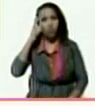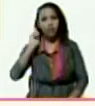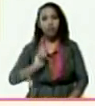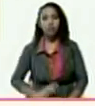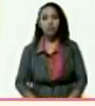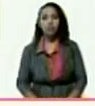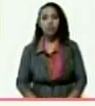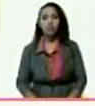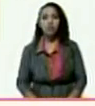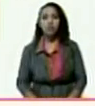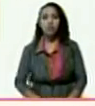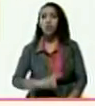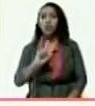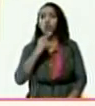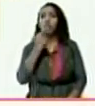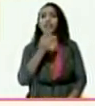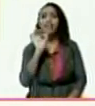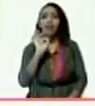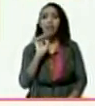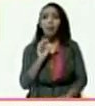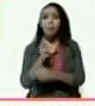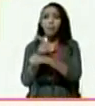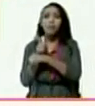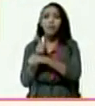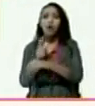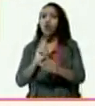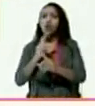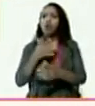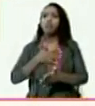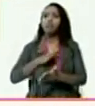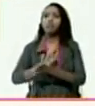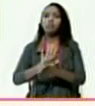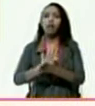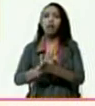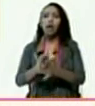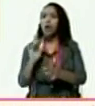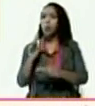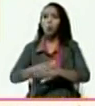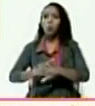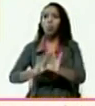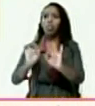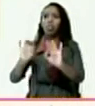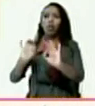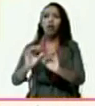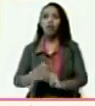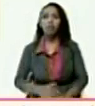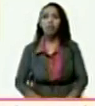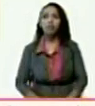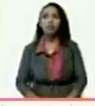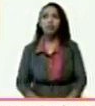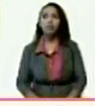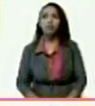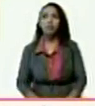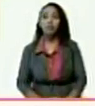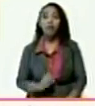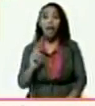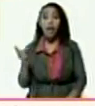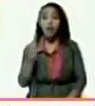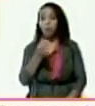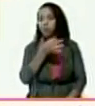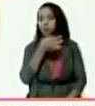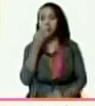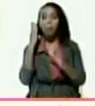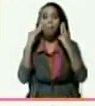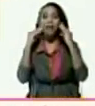No vayas a decir nada, pero nos cayeron a tiro. Pero ellos pasaron, no, tranquila, no ha pasado nada. Ellos son expertos, eso no es